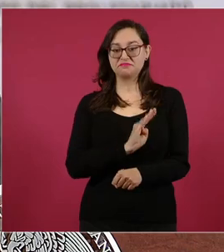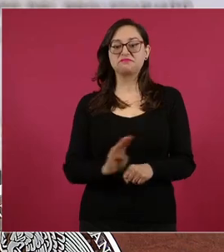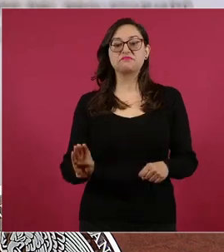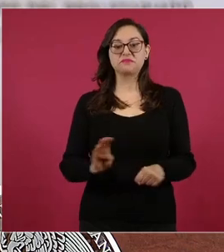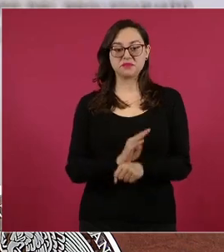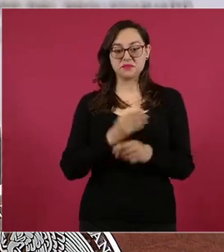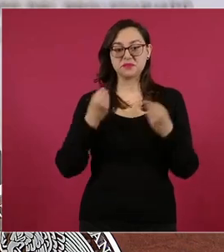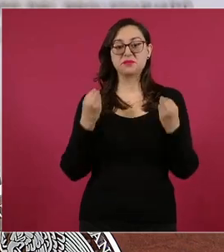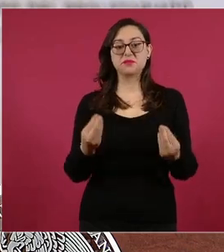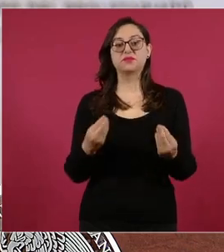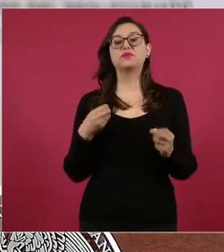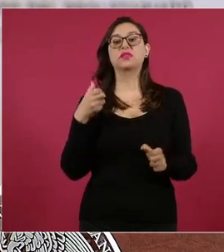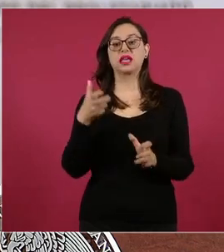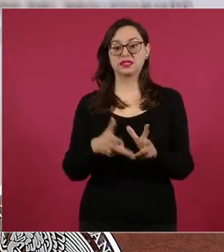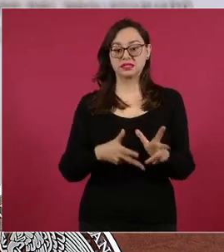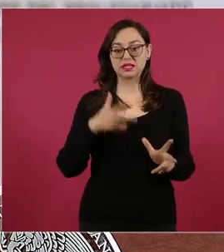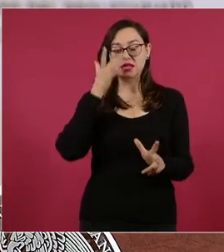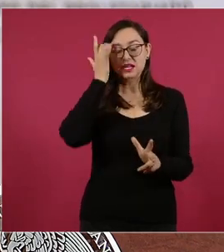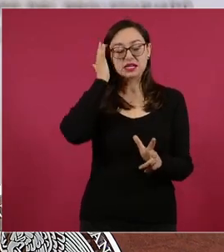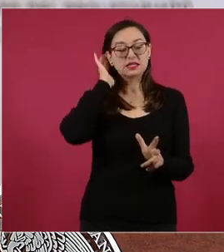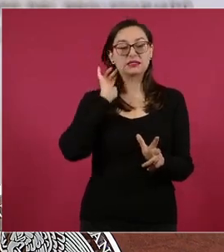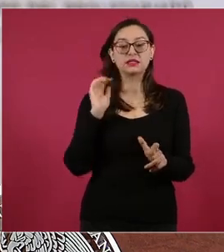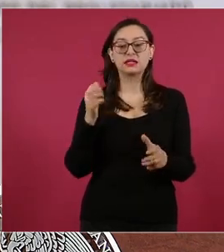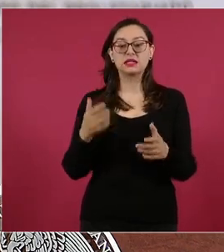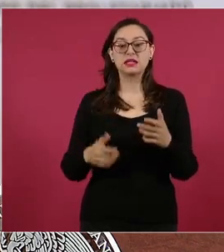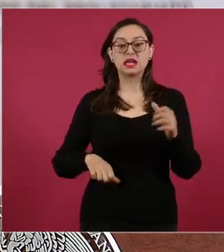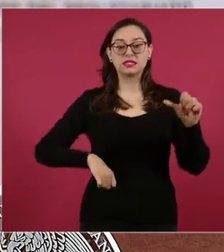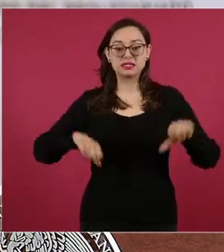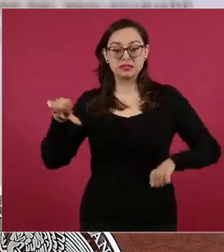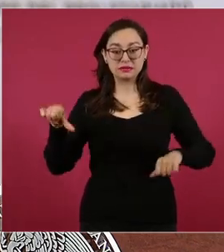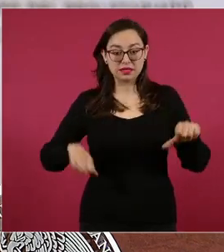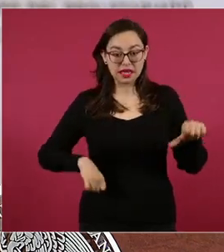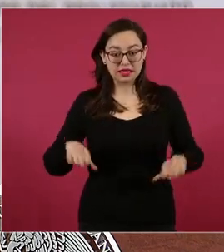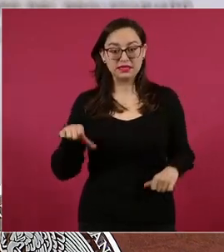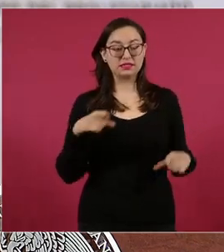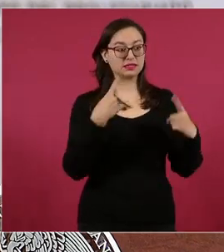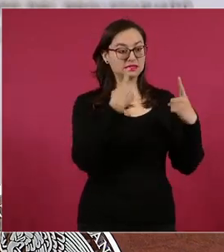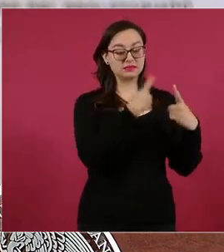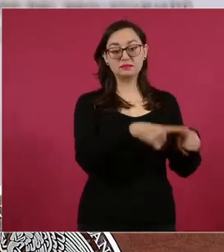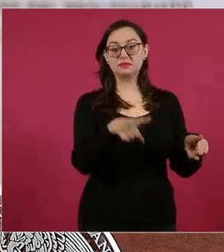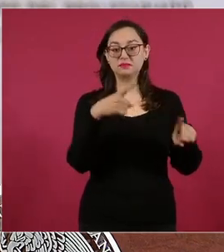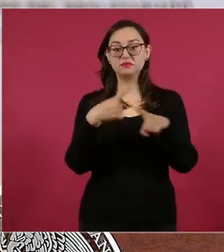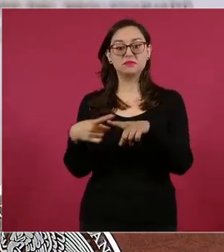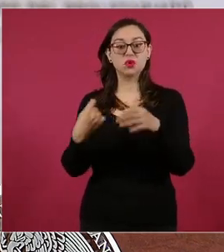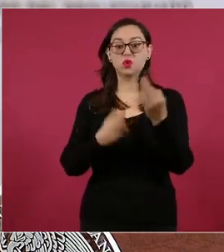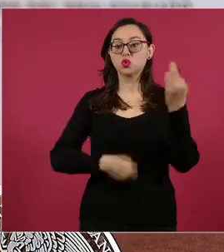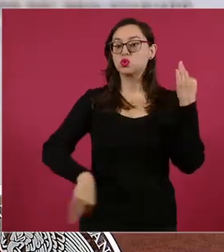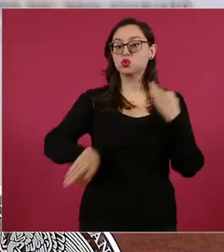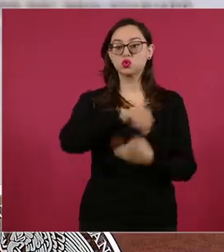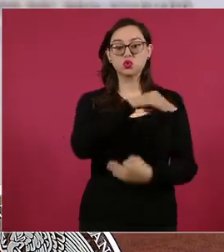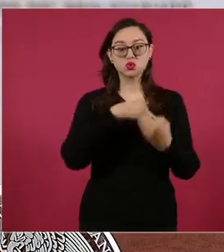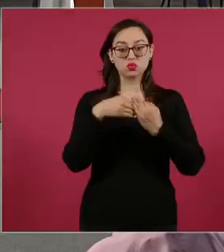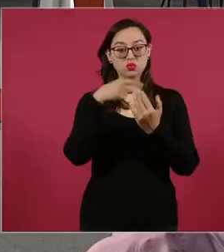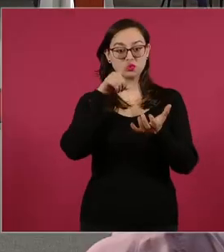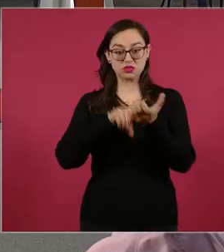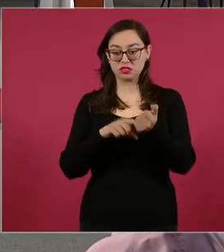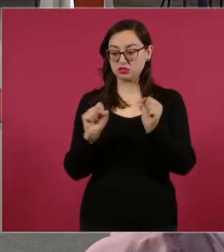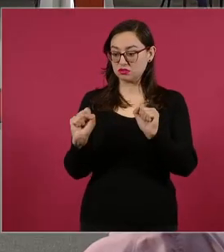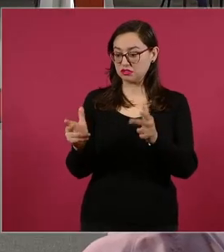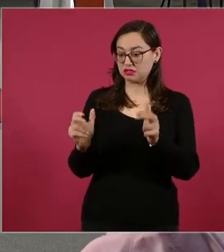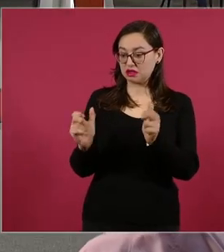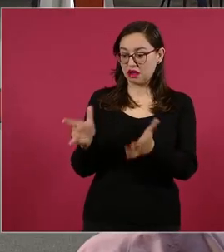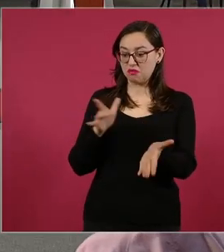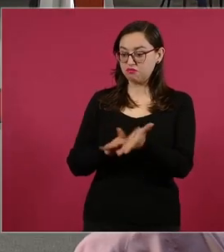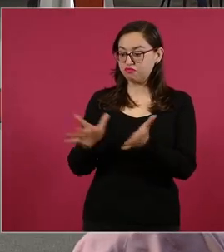el Tren Maya, todas las obras emblemáticas que se han hecho en Chiapas, el